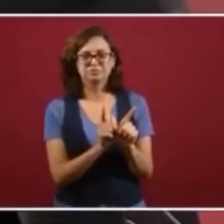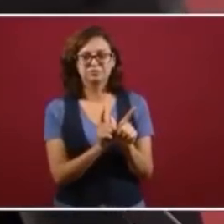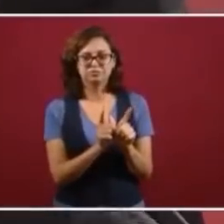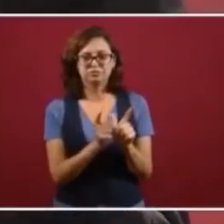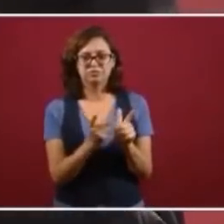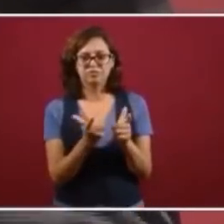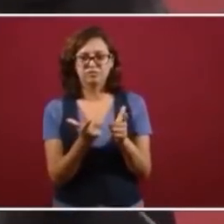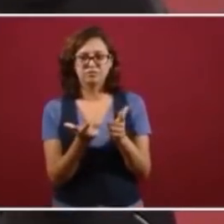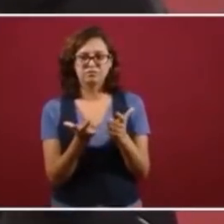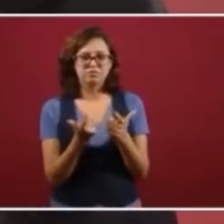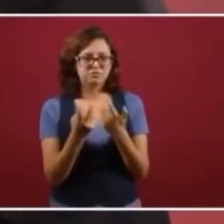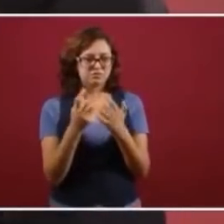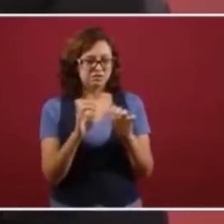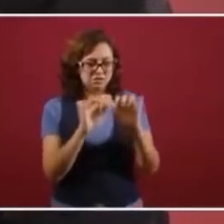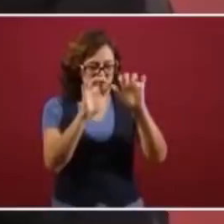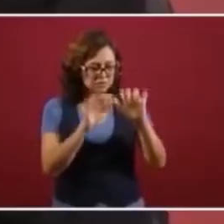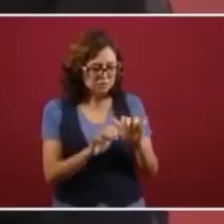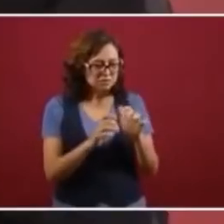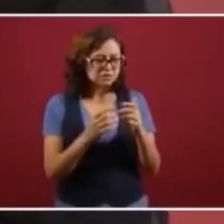elaboró los mensajes